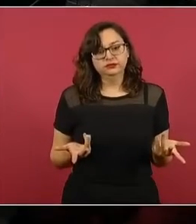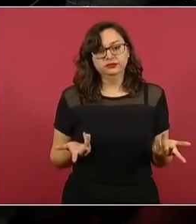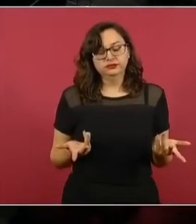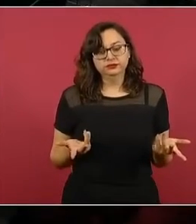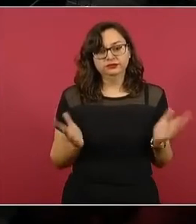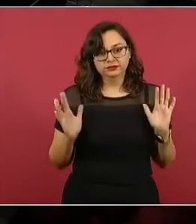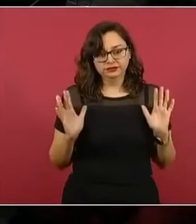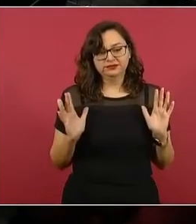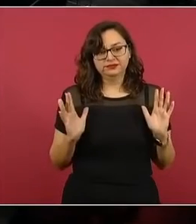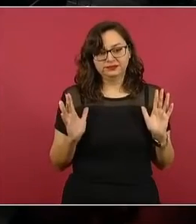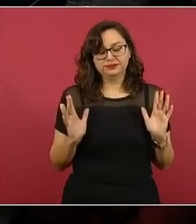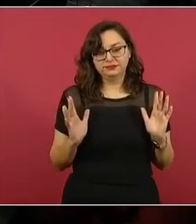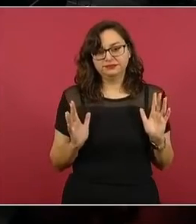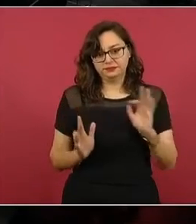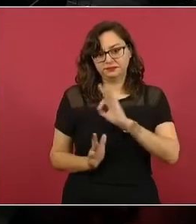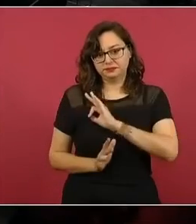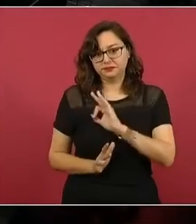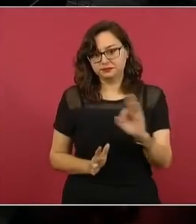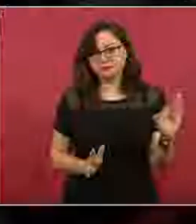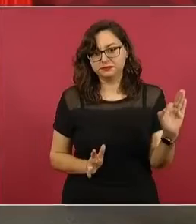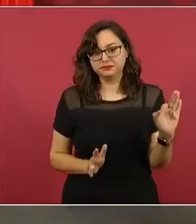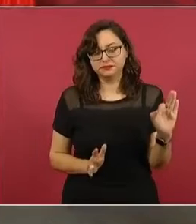que no vayan